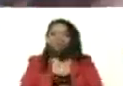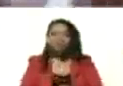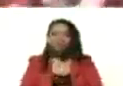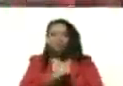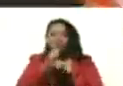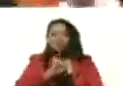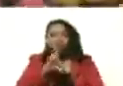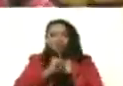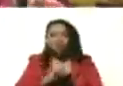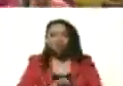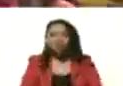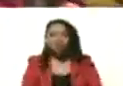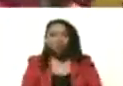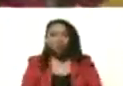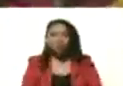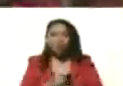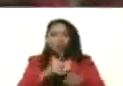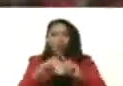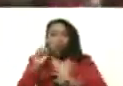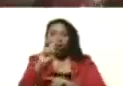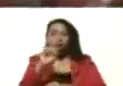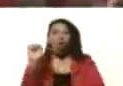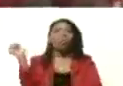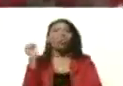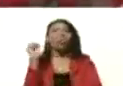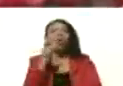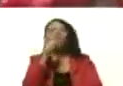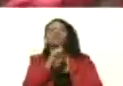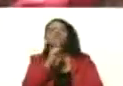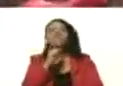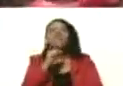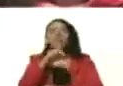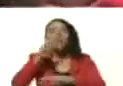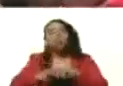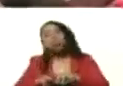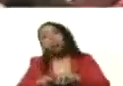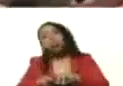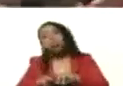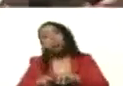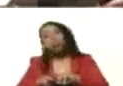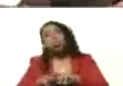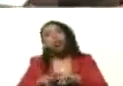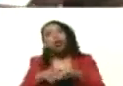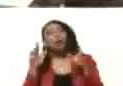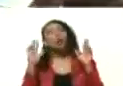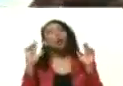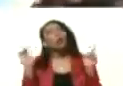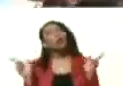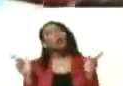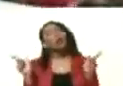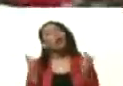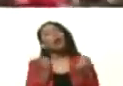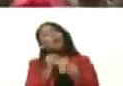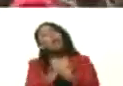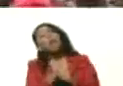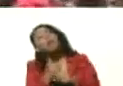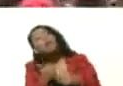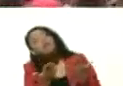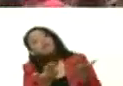de resistir, pero no es resistir tirado en el suelo, no es resistir esperando a ver qué